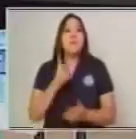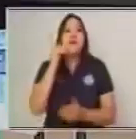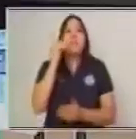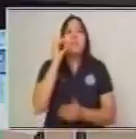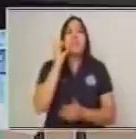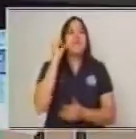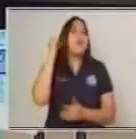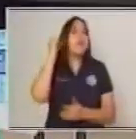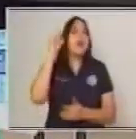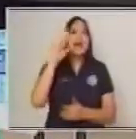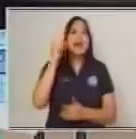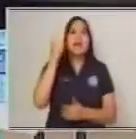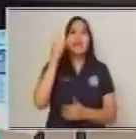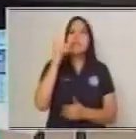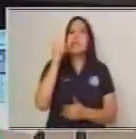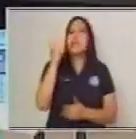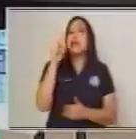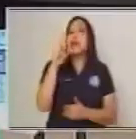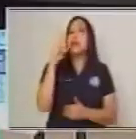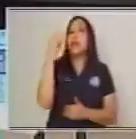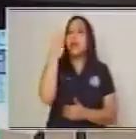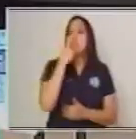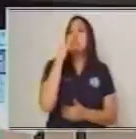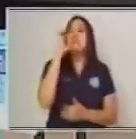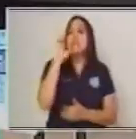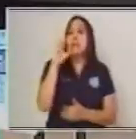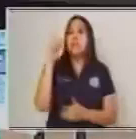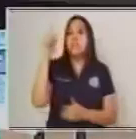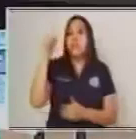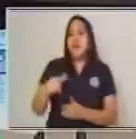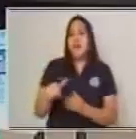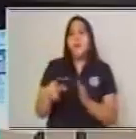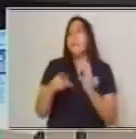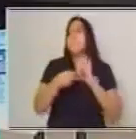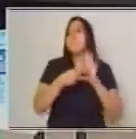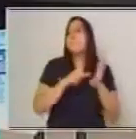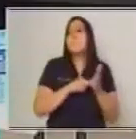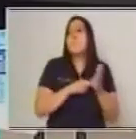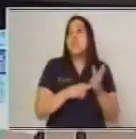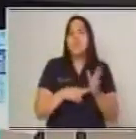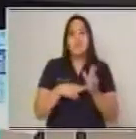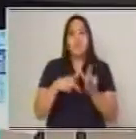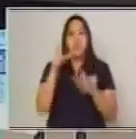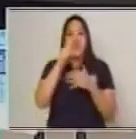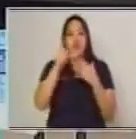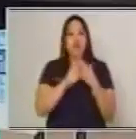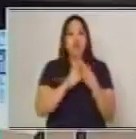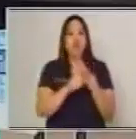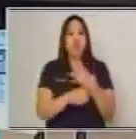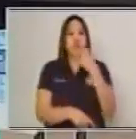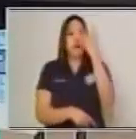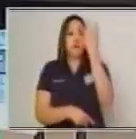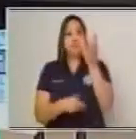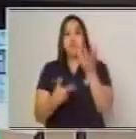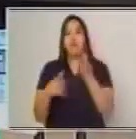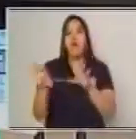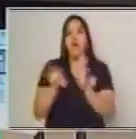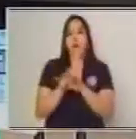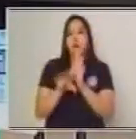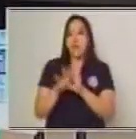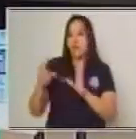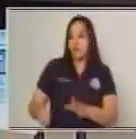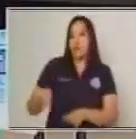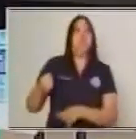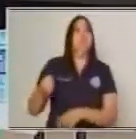Degradarse es cuando un objeto pasa un tiempo y se va deteriorando. O sea, por ejemplo, una bolsa, cuando yo